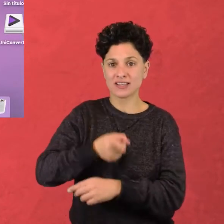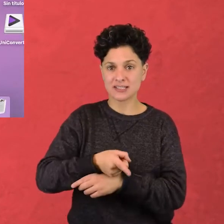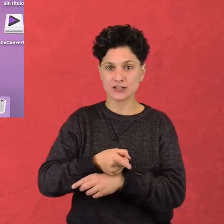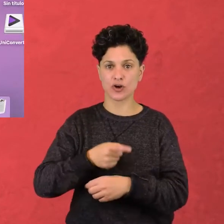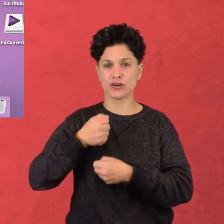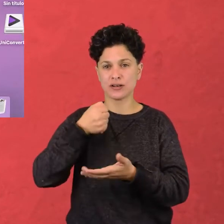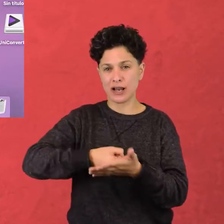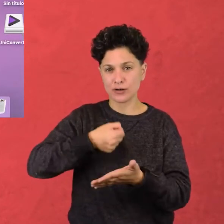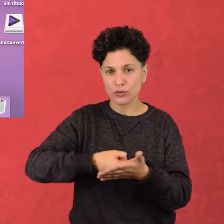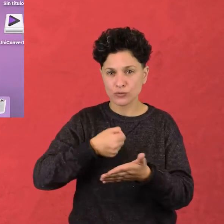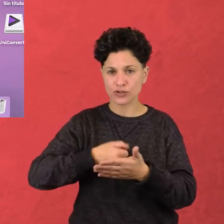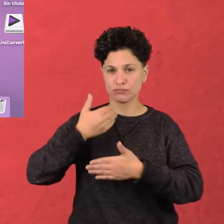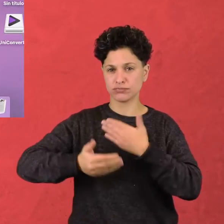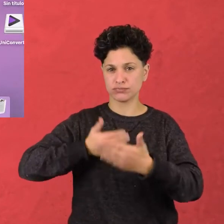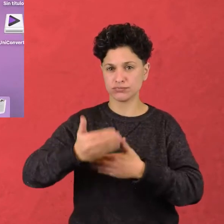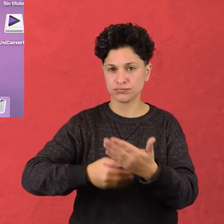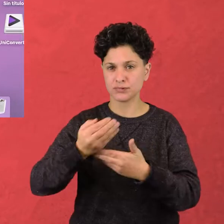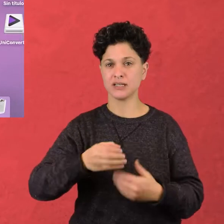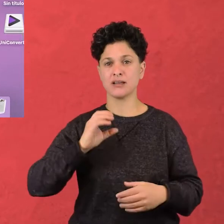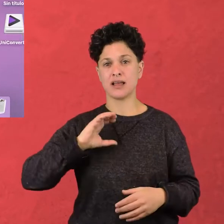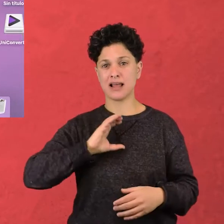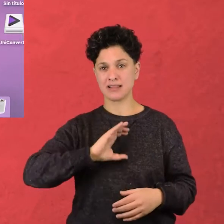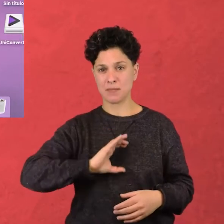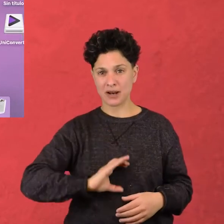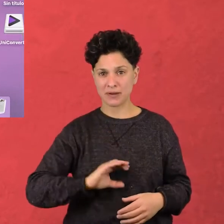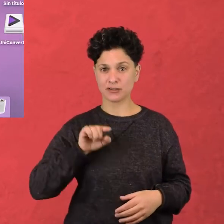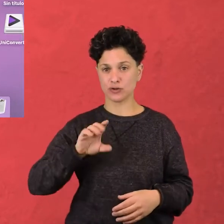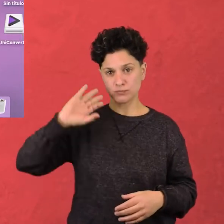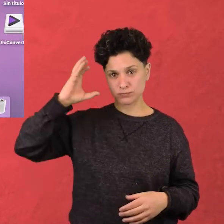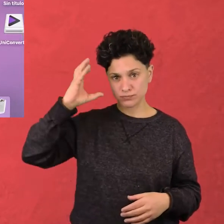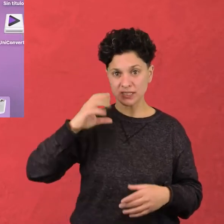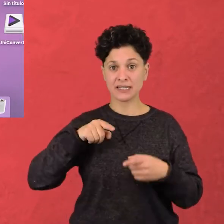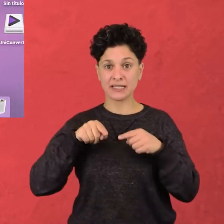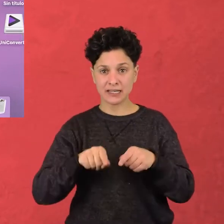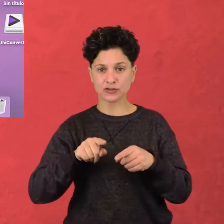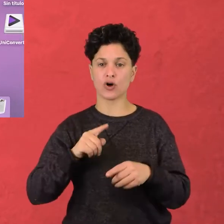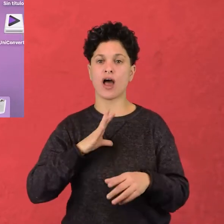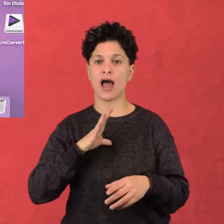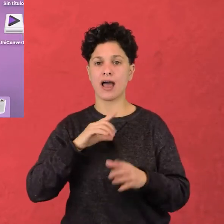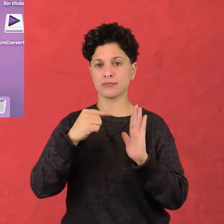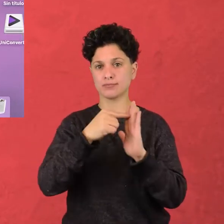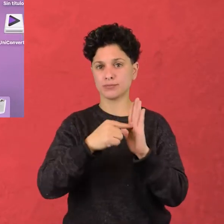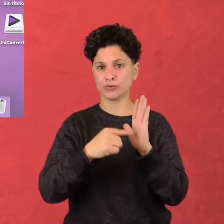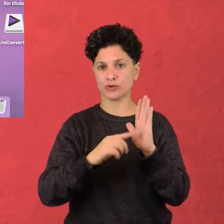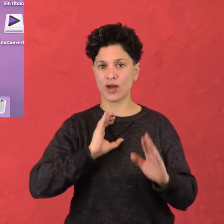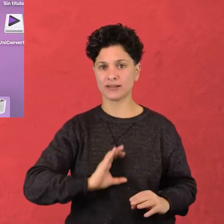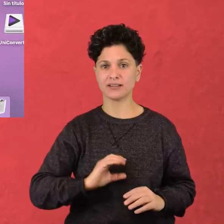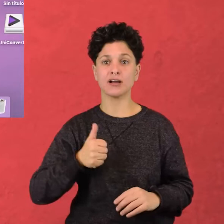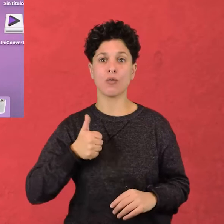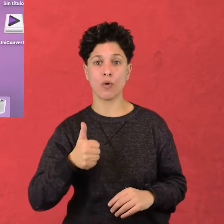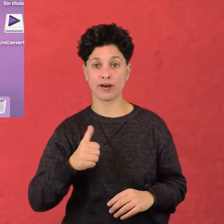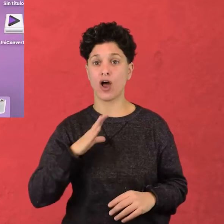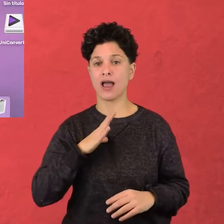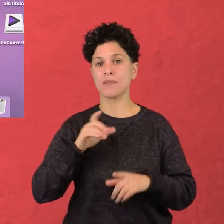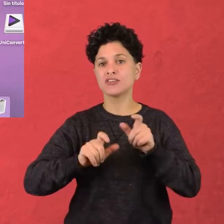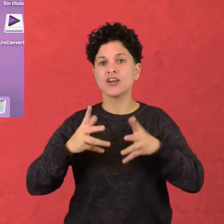como las cualidades del temperamento, son sin duda en muchos aspectos buenos y deseables, pero también pueden llegar a